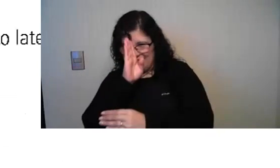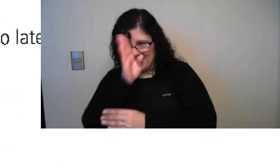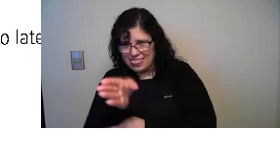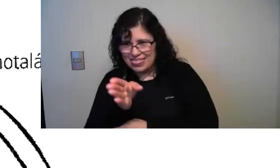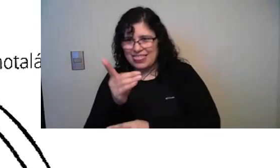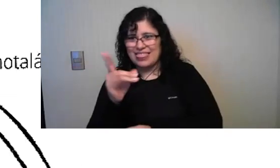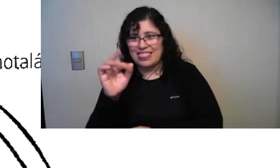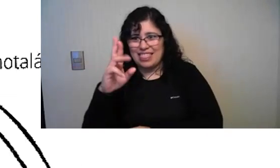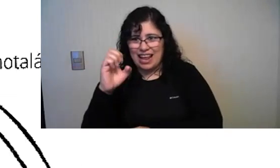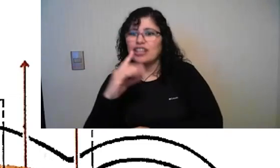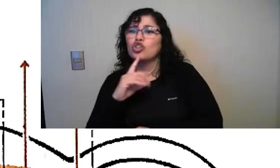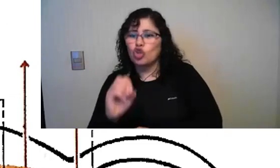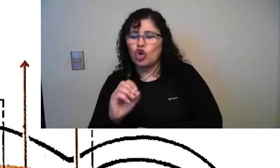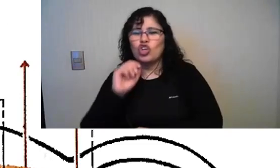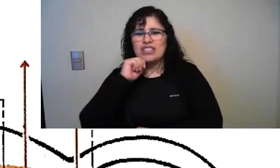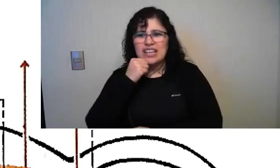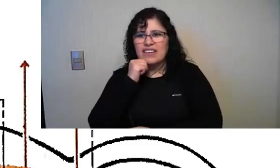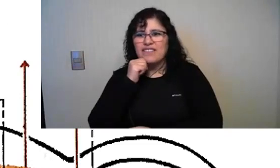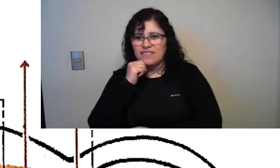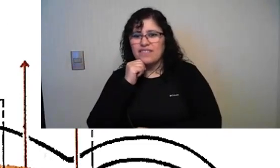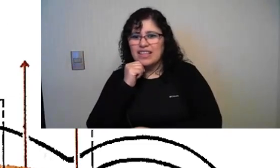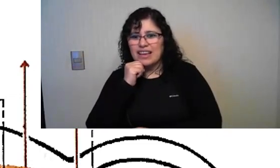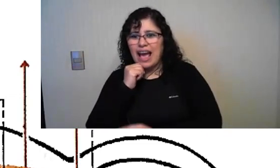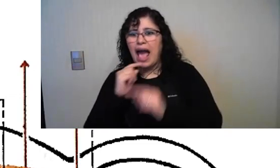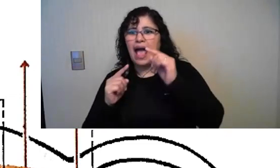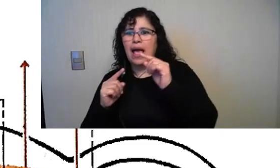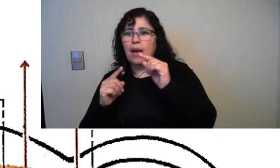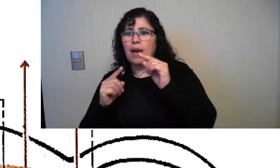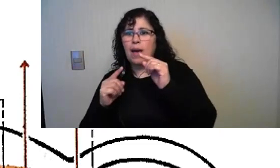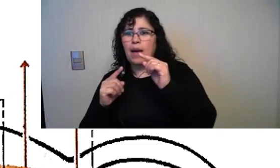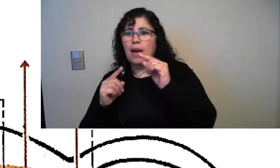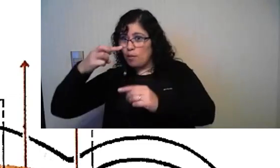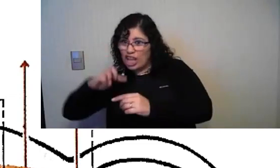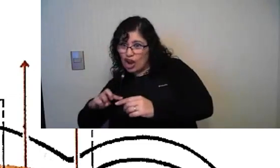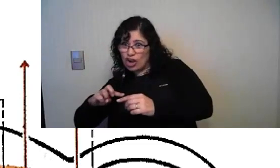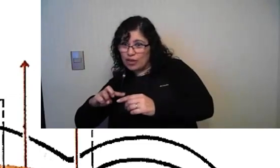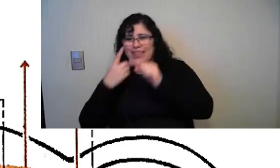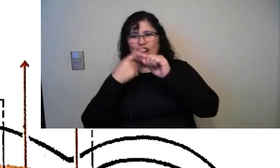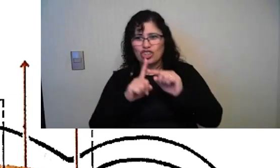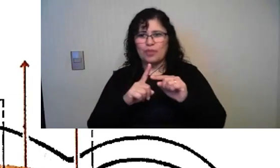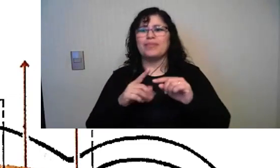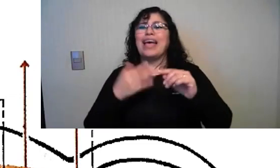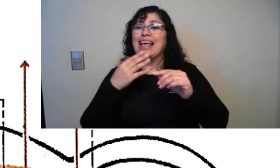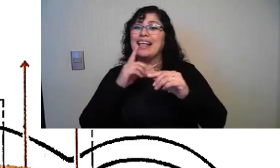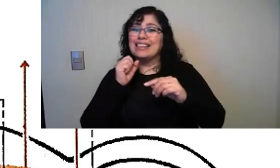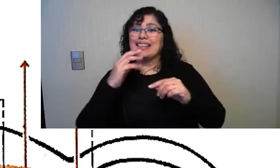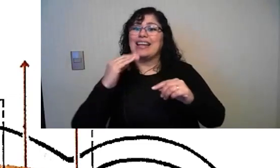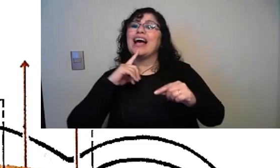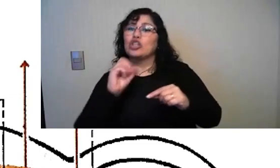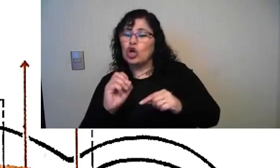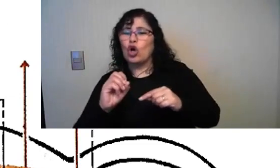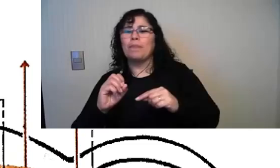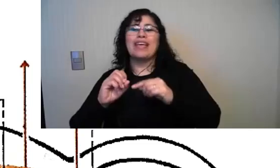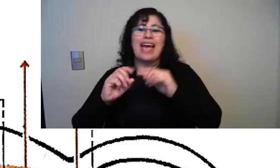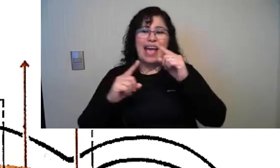directa. O se pueden encontrar con el término tracto espinocerebeloso cruzado y se están refiriendo al anterior porque es el que